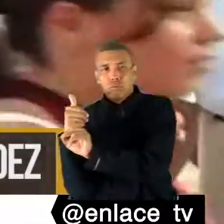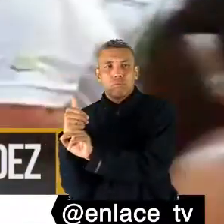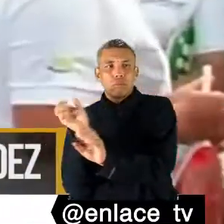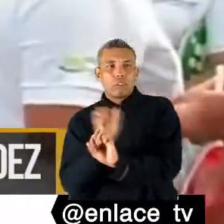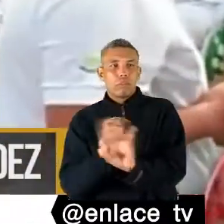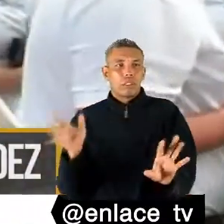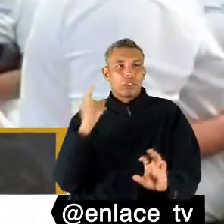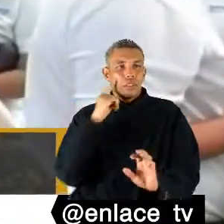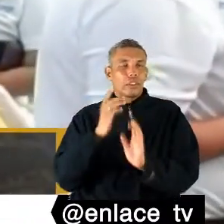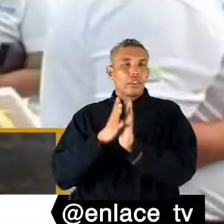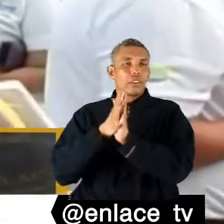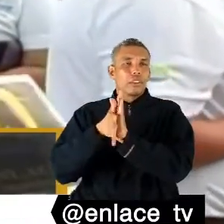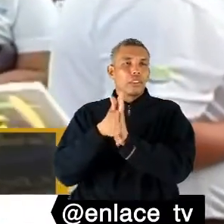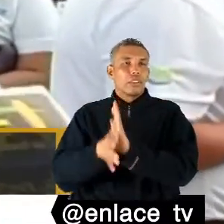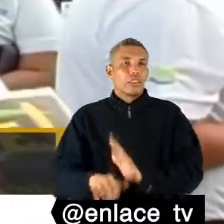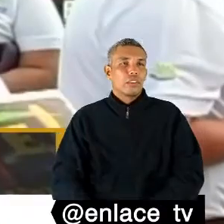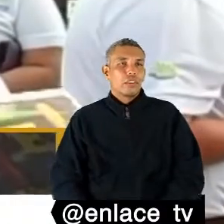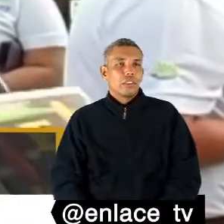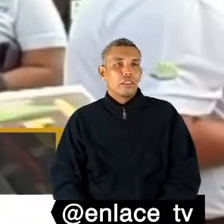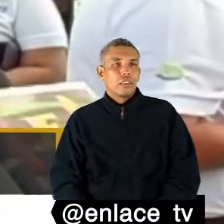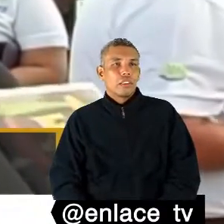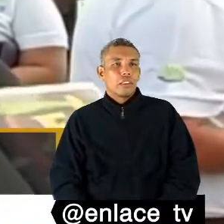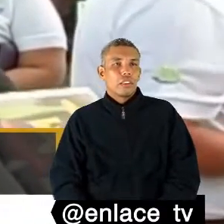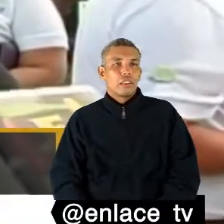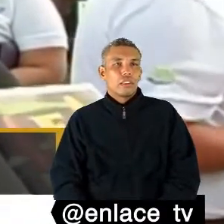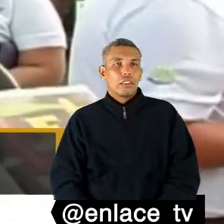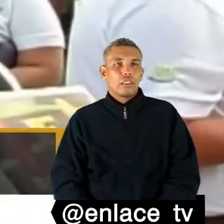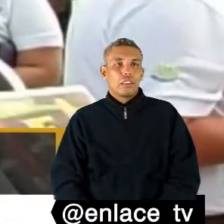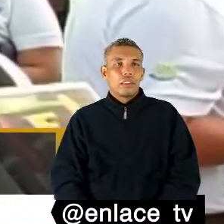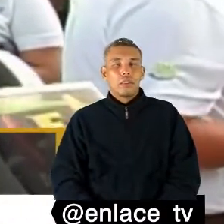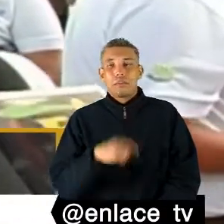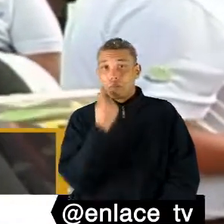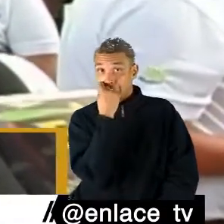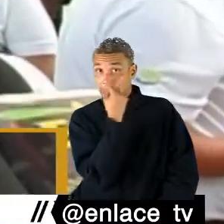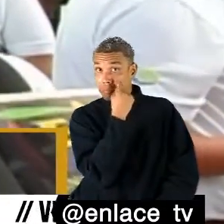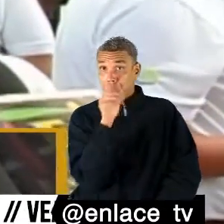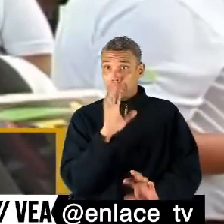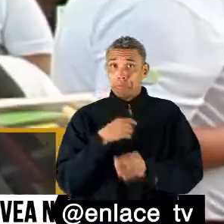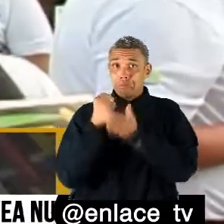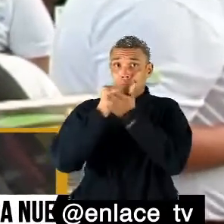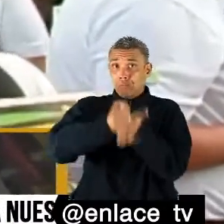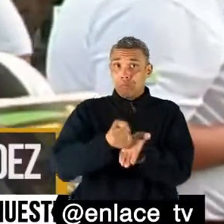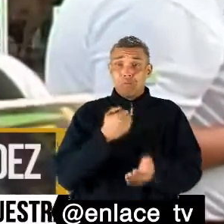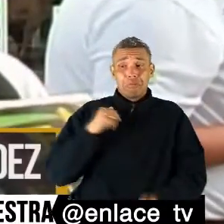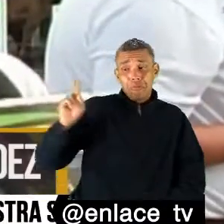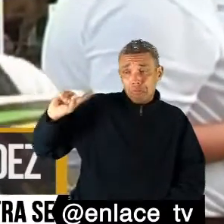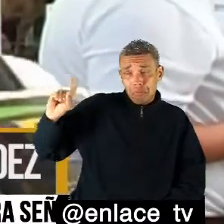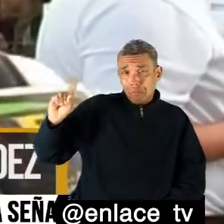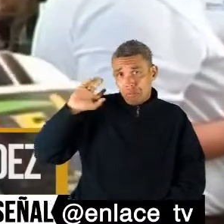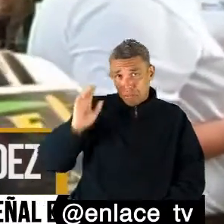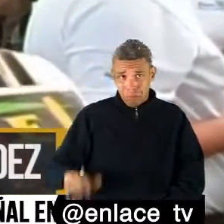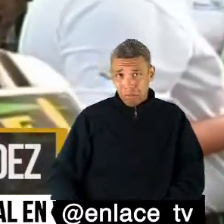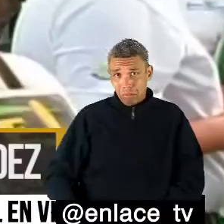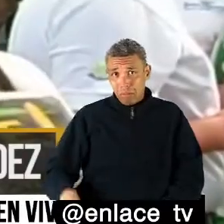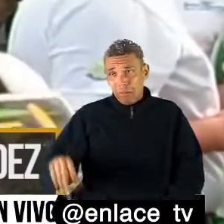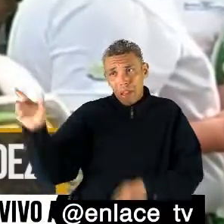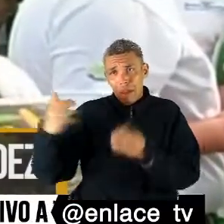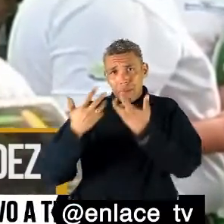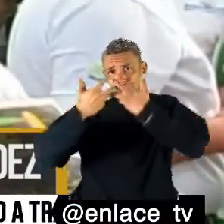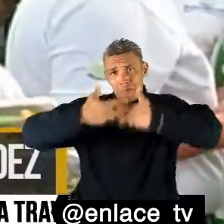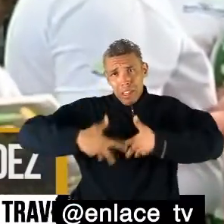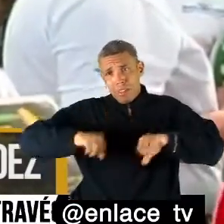actuaciones? Bueno, Santos tiene que demostrar todavía que ha hecho cosas, porque esto no lo ha hecho Santos, esto lo ha hecho una empresa, ¿eh? Entonces está bien, porque los presidentes, pues